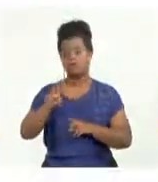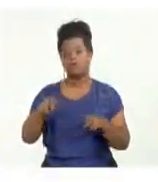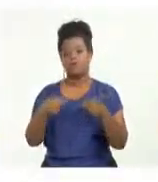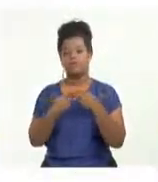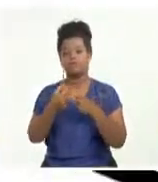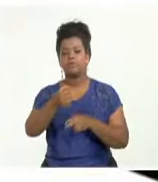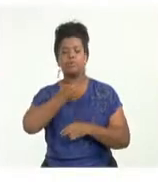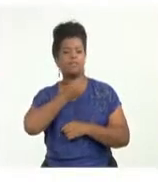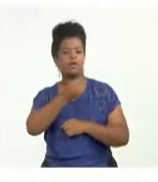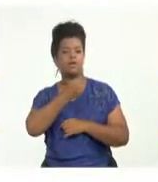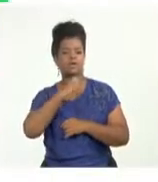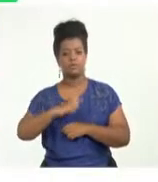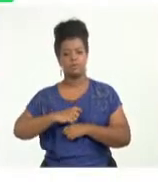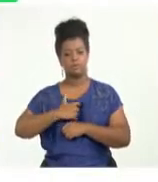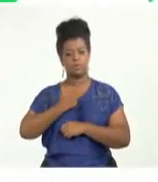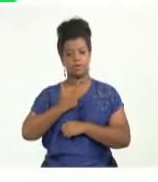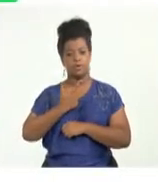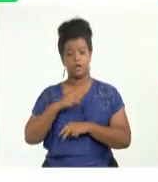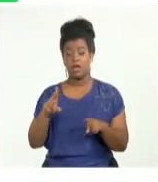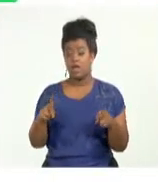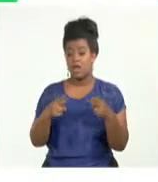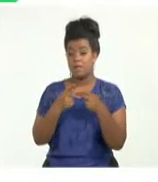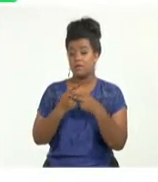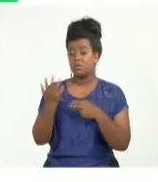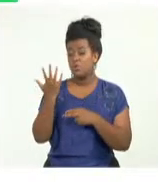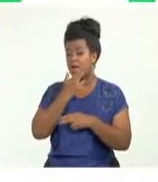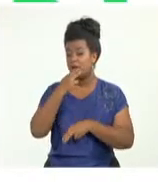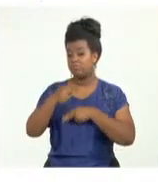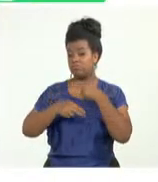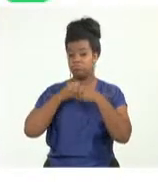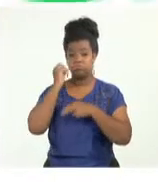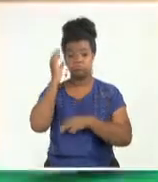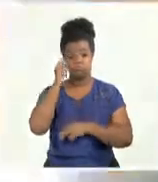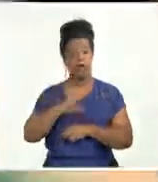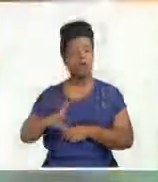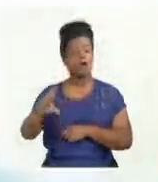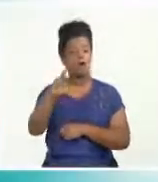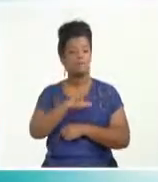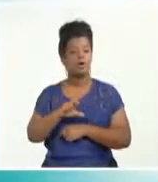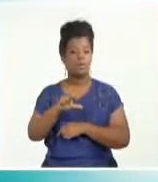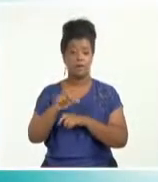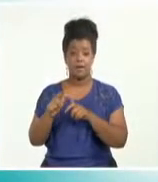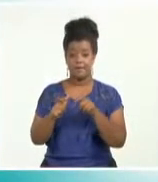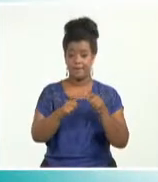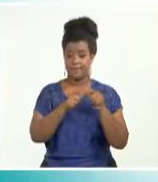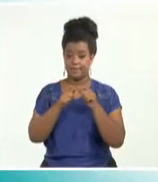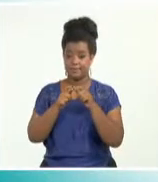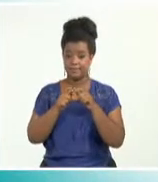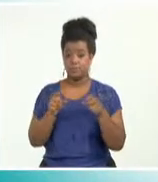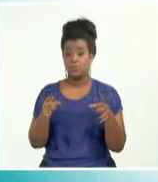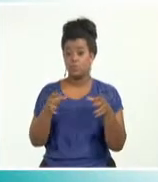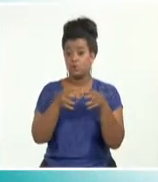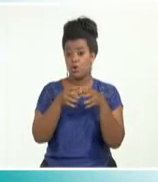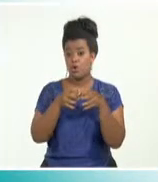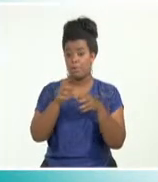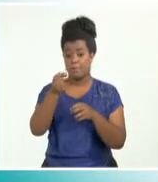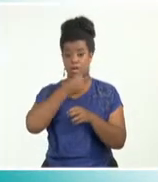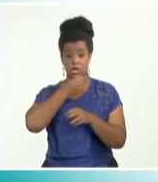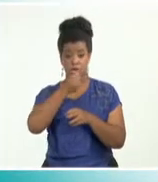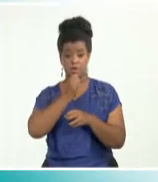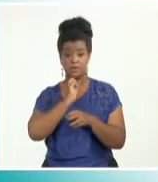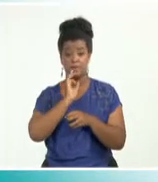cultural. Encuentro auspiciado por la filial camagüeyana de la Asociación Hermanos Saiz, la Unión de Periodistas de Cuba en el Territorio